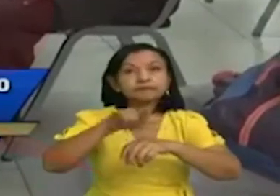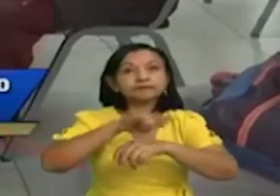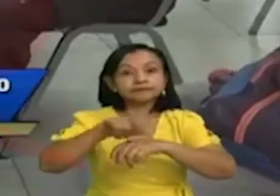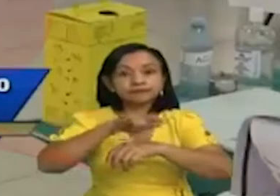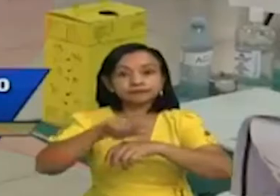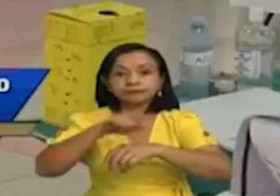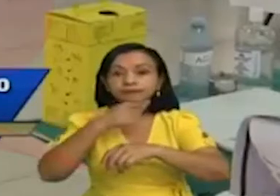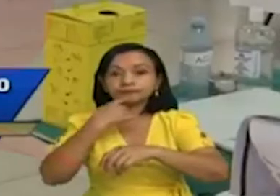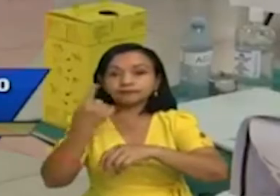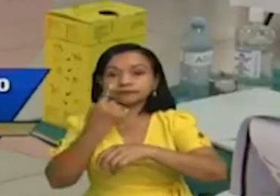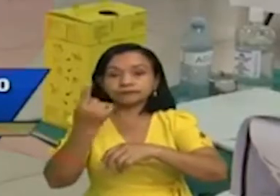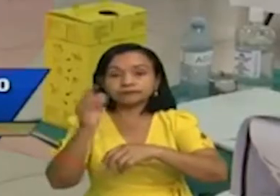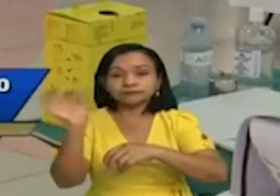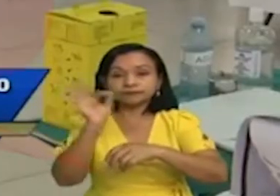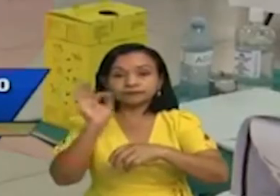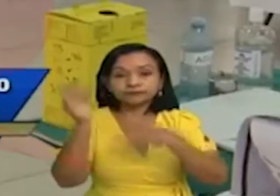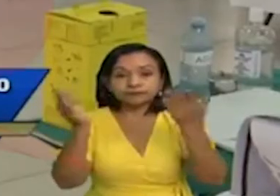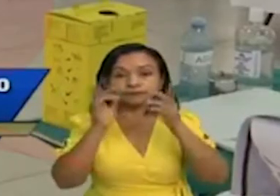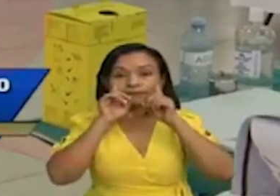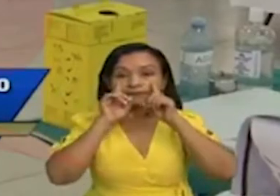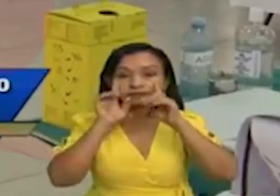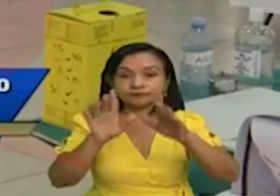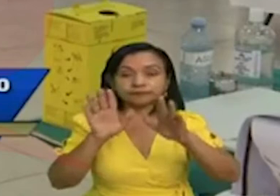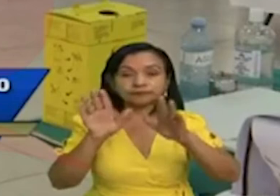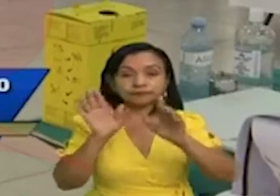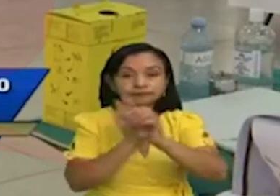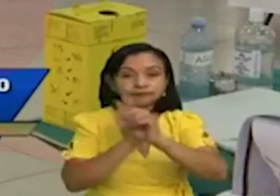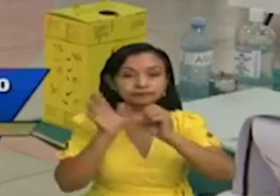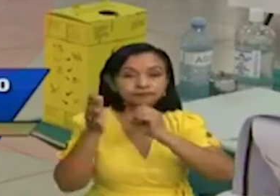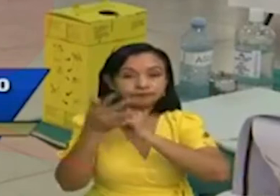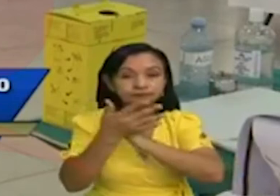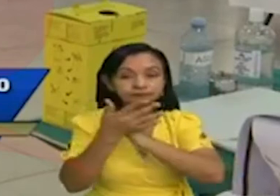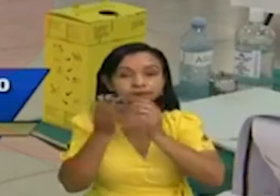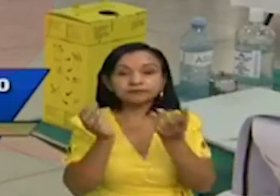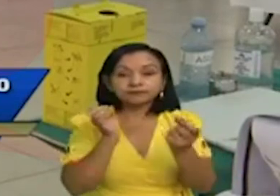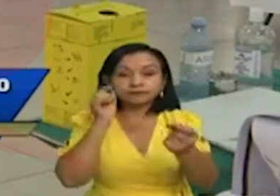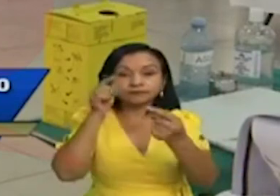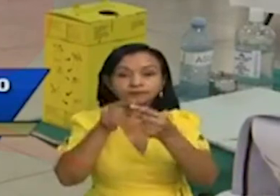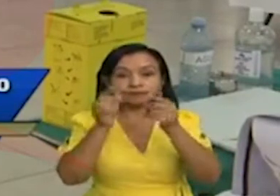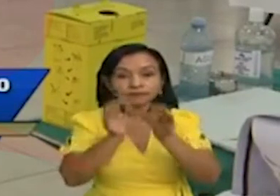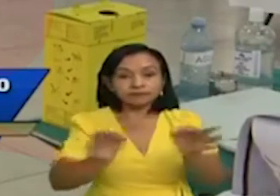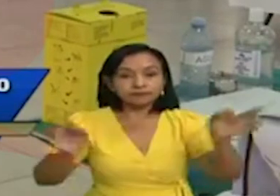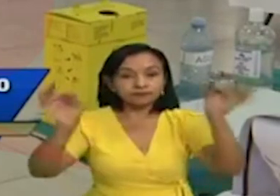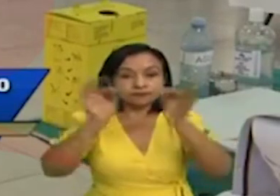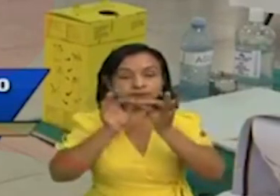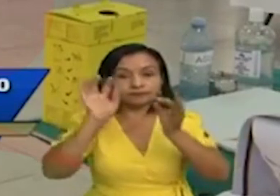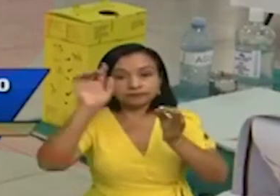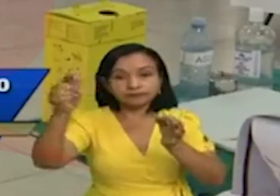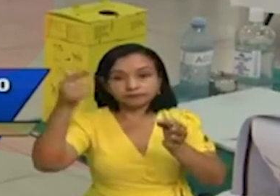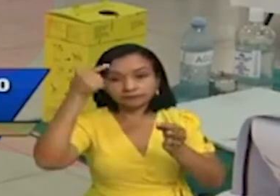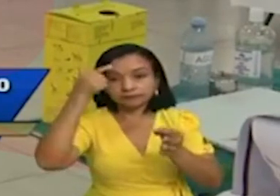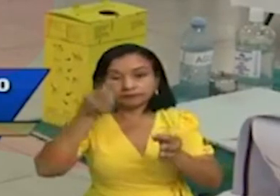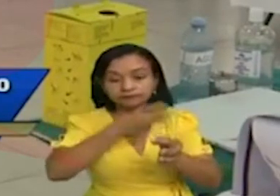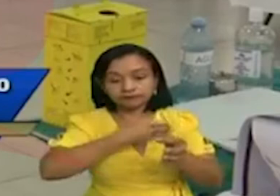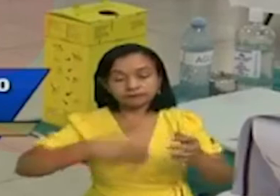Condega Ada María López a las 7 de la mañana. Asimismo, en el municipio de Pueblo Nuevo, en el Hospital Primario de Pueblo Nuevo y en